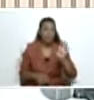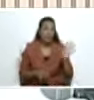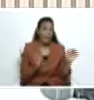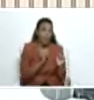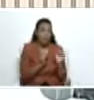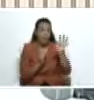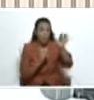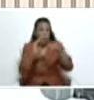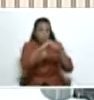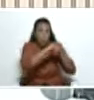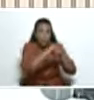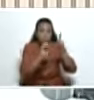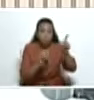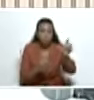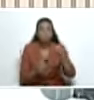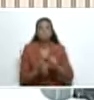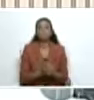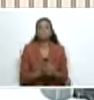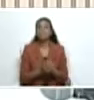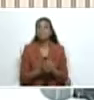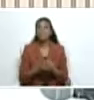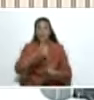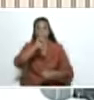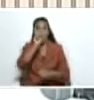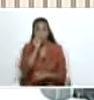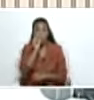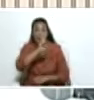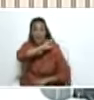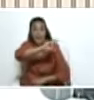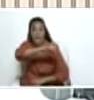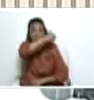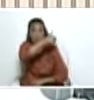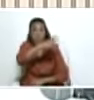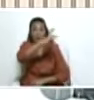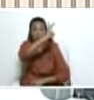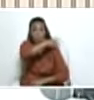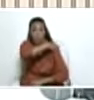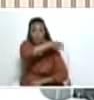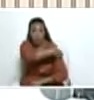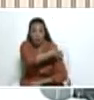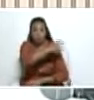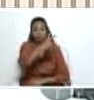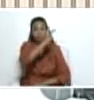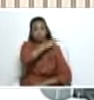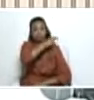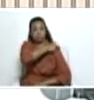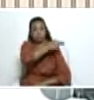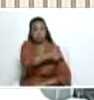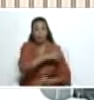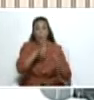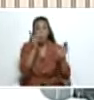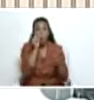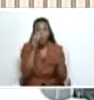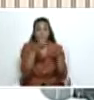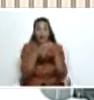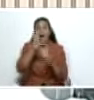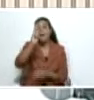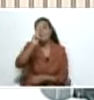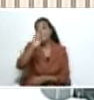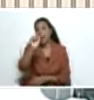frente. Y el general ministro de Obras Públicas, compañero